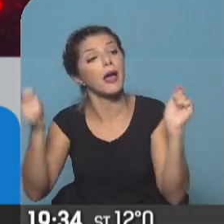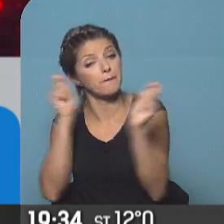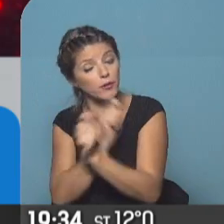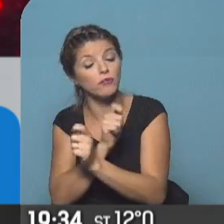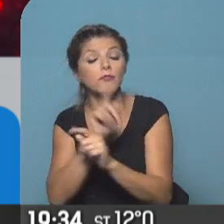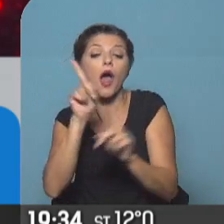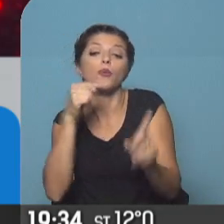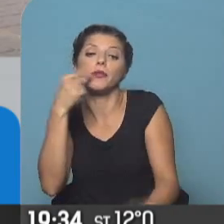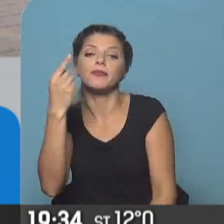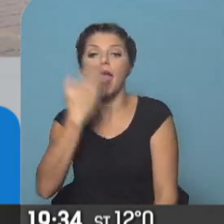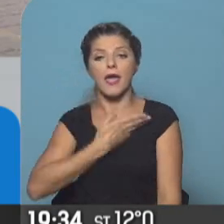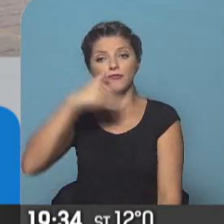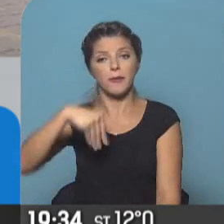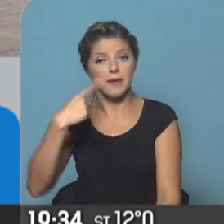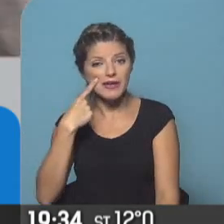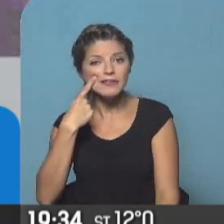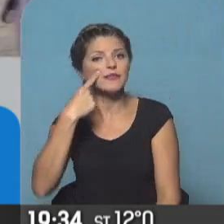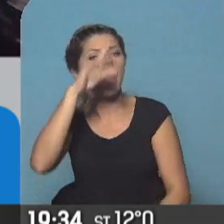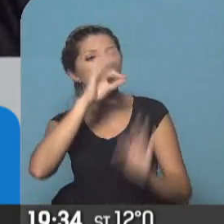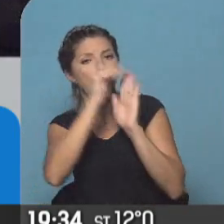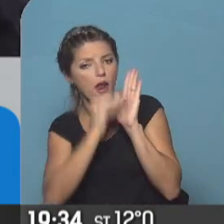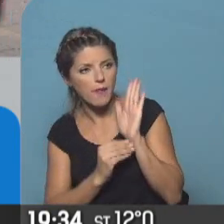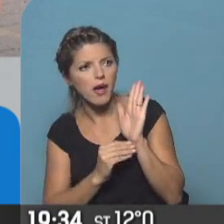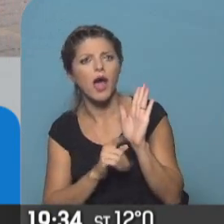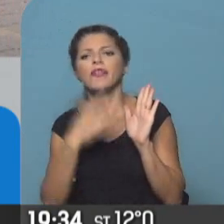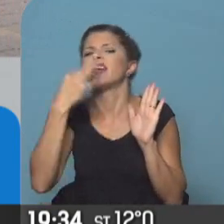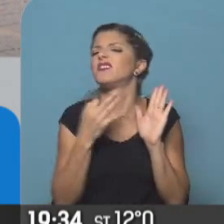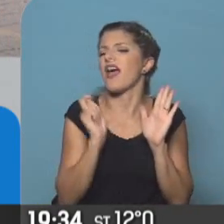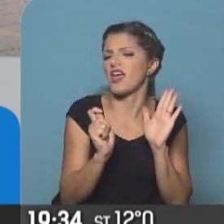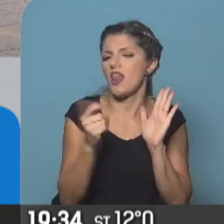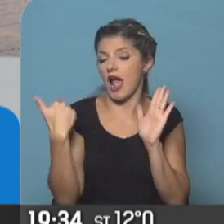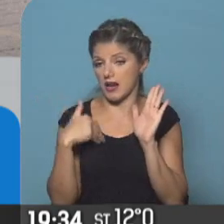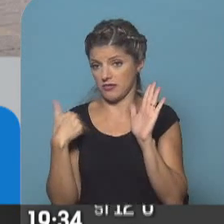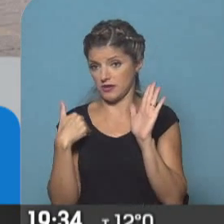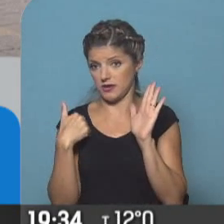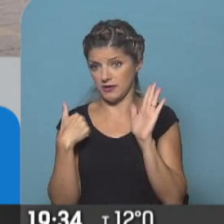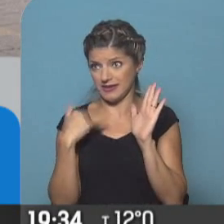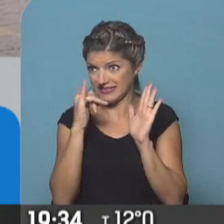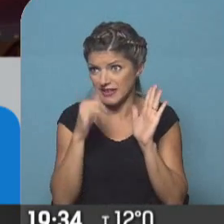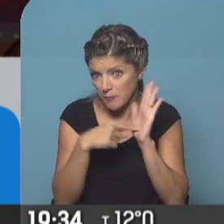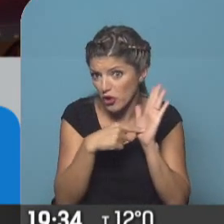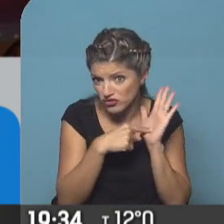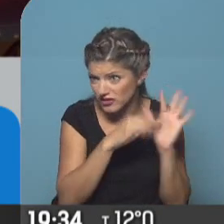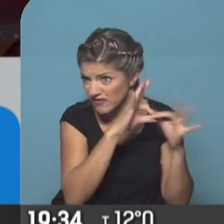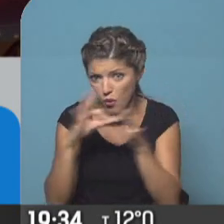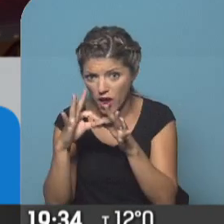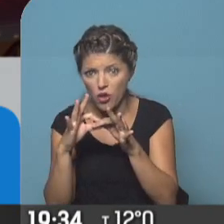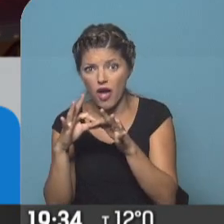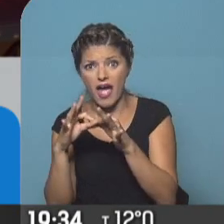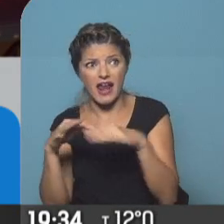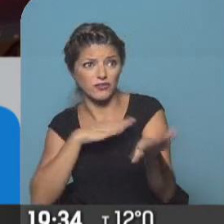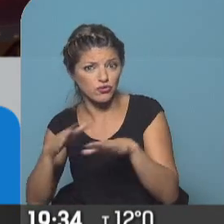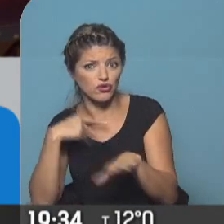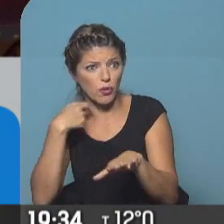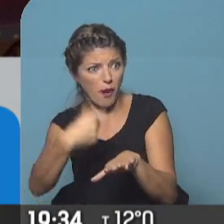el programa tiene que ser de la Argentina, pero ese programa tiene que ser un programa que atienda el déficit que tenemos, ¿no? Porque si no, la plata